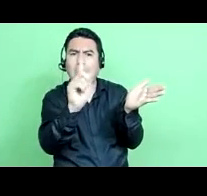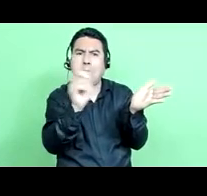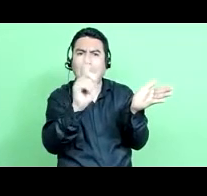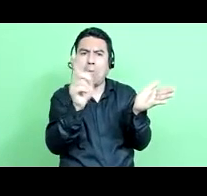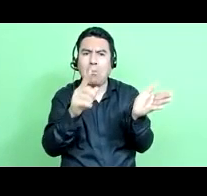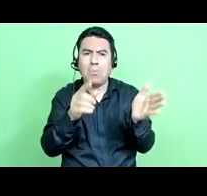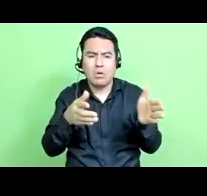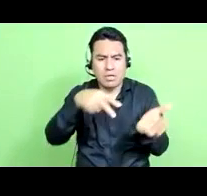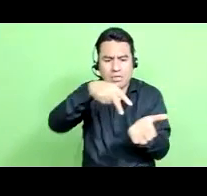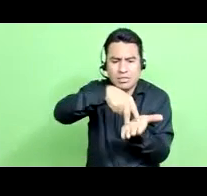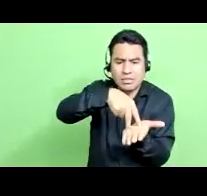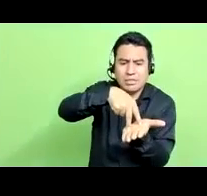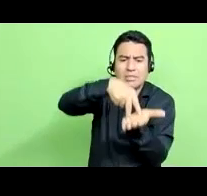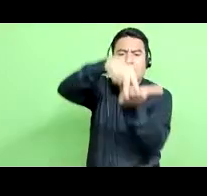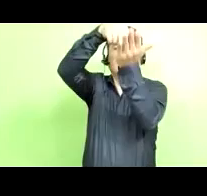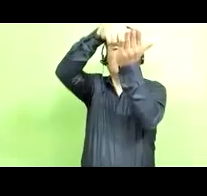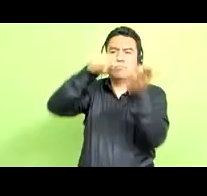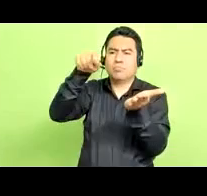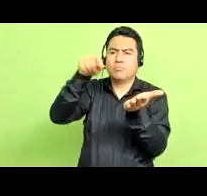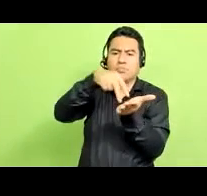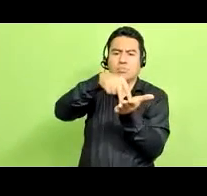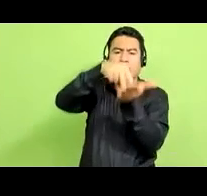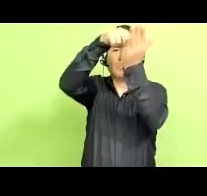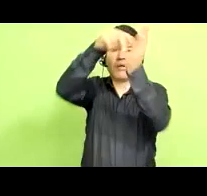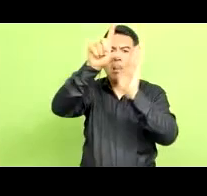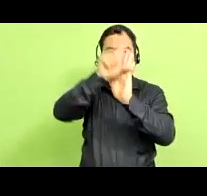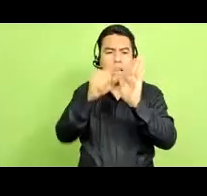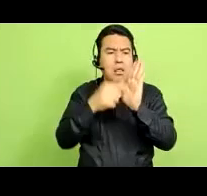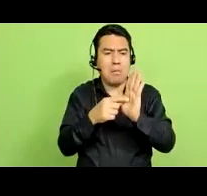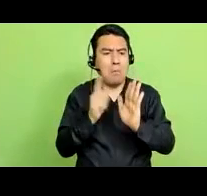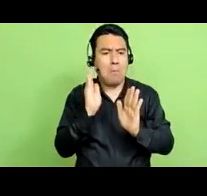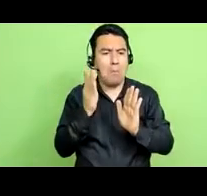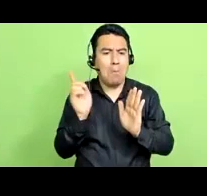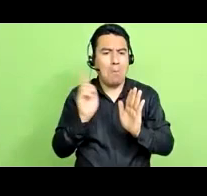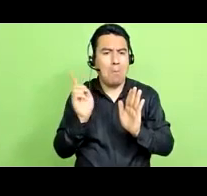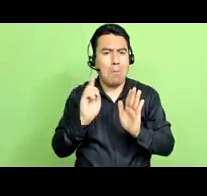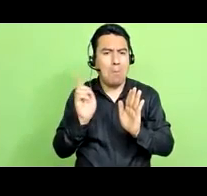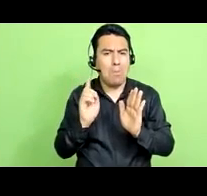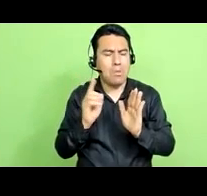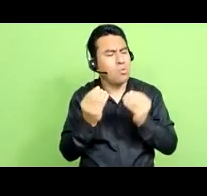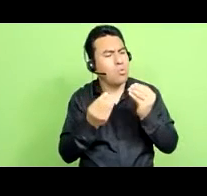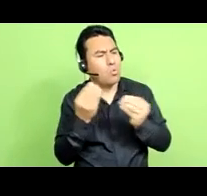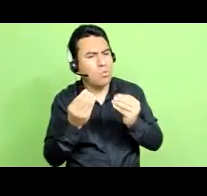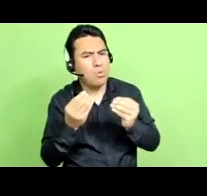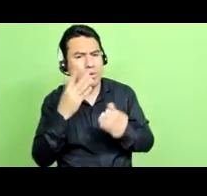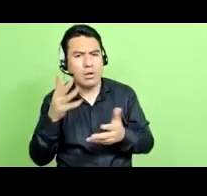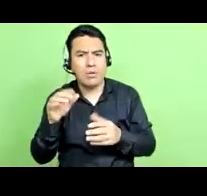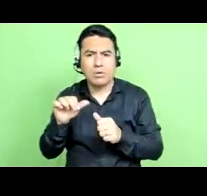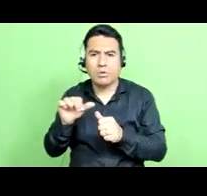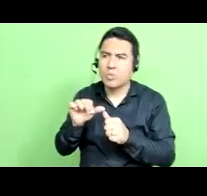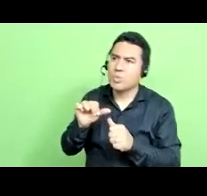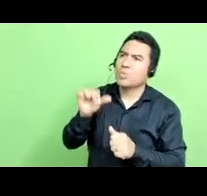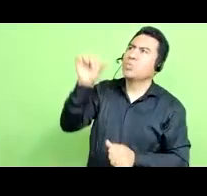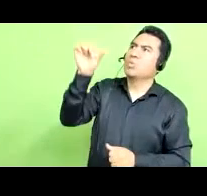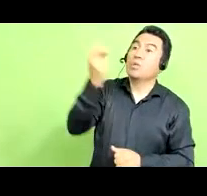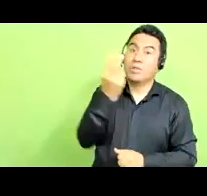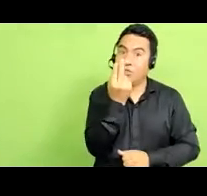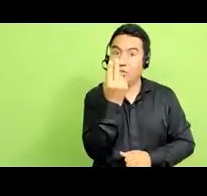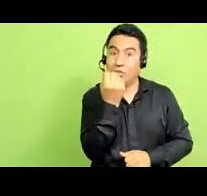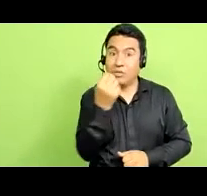ascensor porque la norma no lo exige porque a partir de los 12 metros ya te exige la normativa